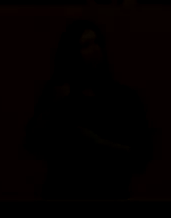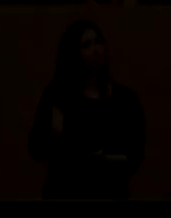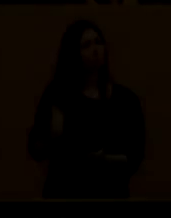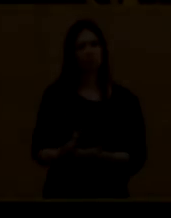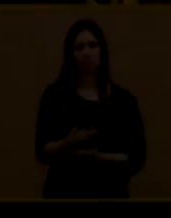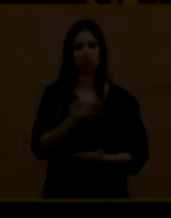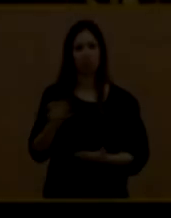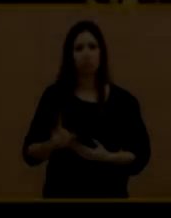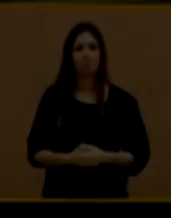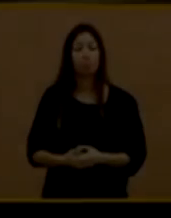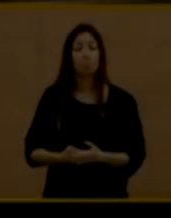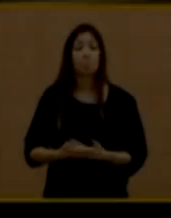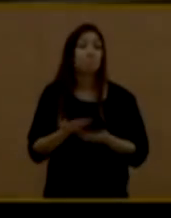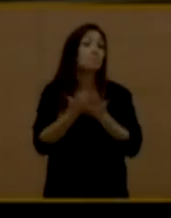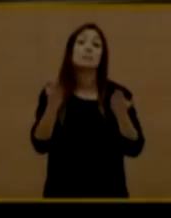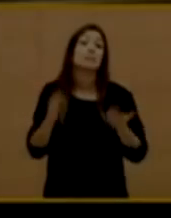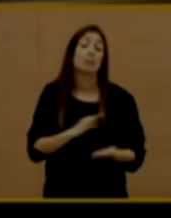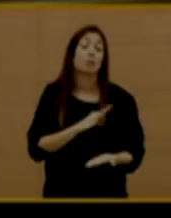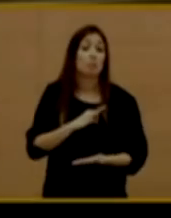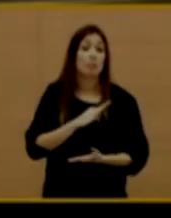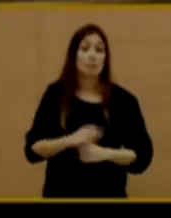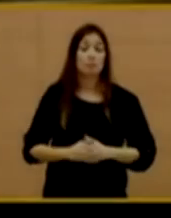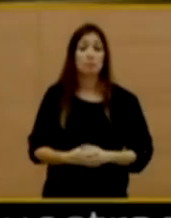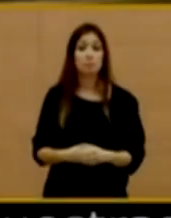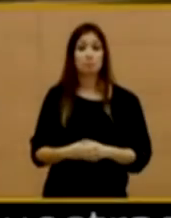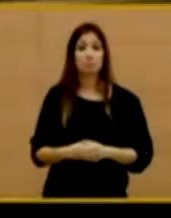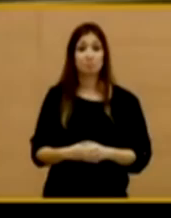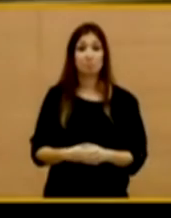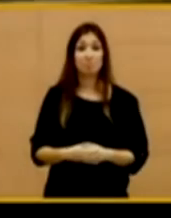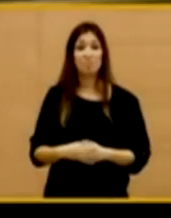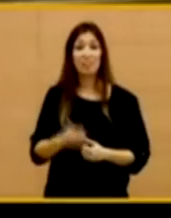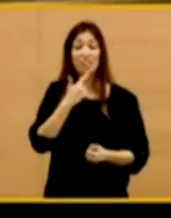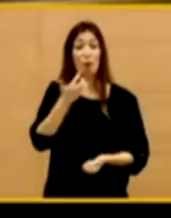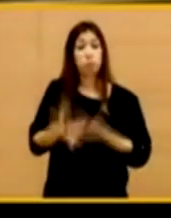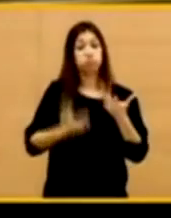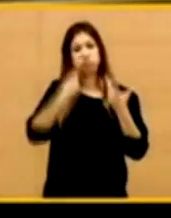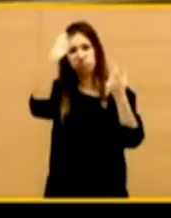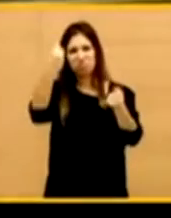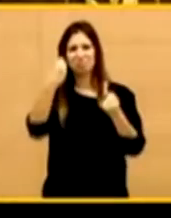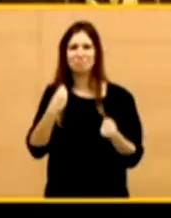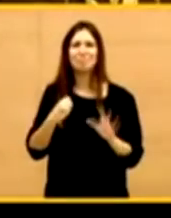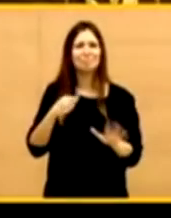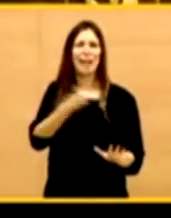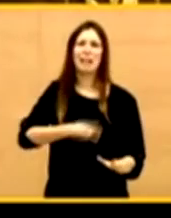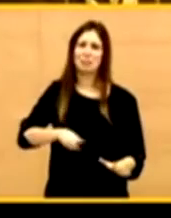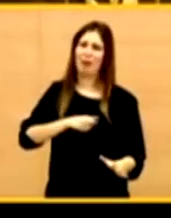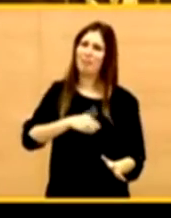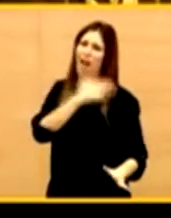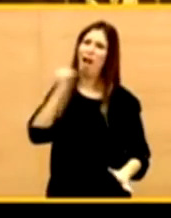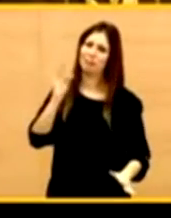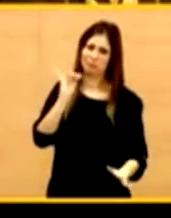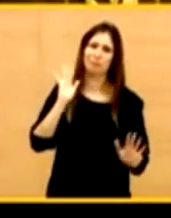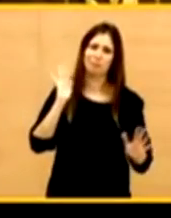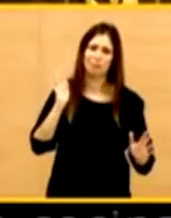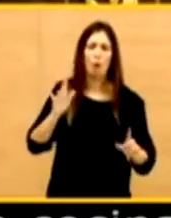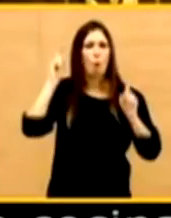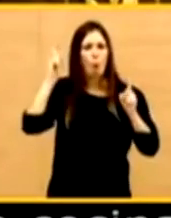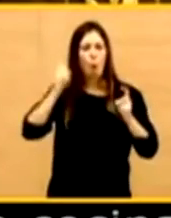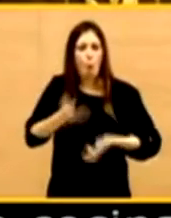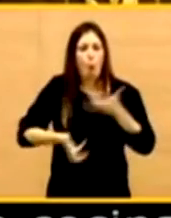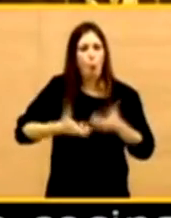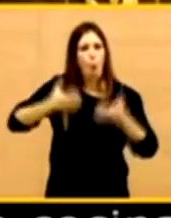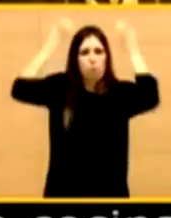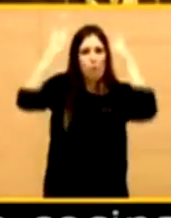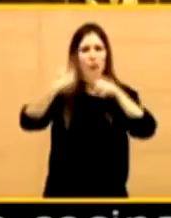Señorías, los maestros de la alta cocina, y de eso sí que sabemos en España, nos enseñan que los sabores